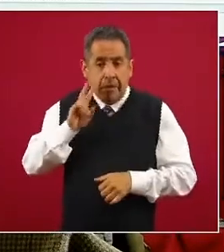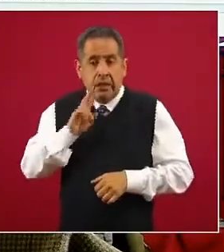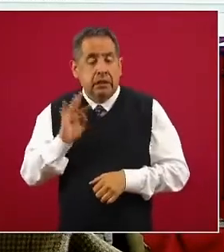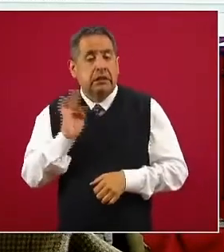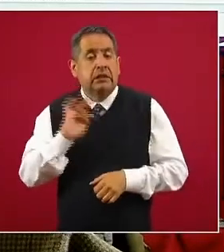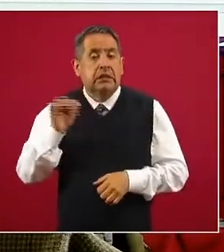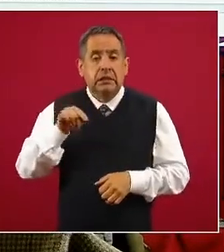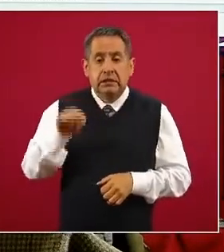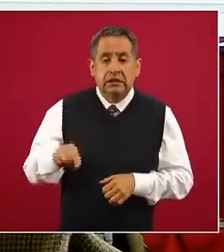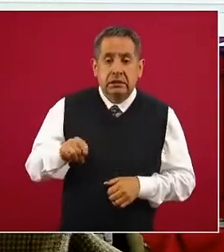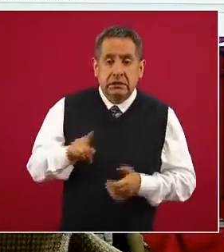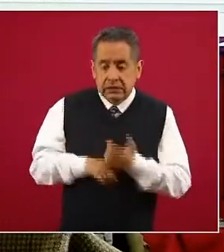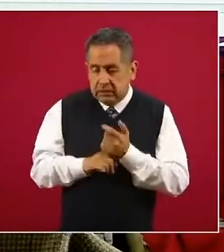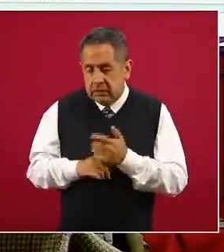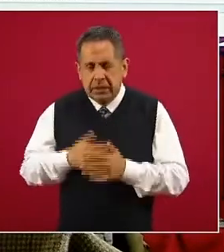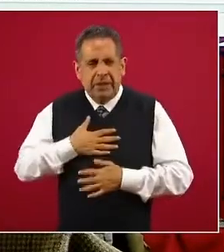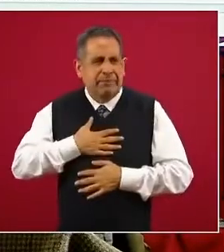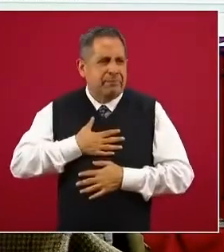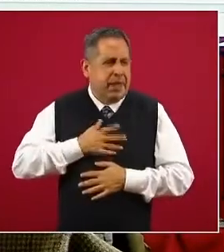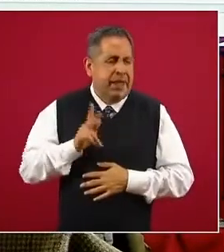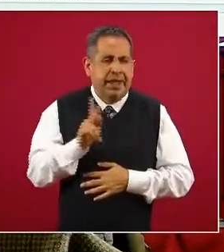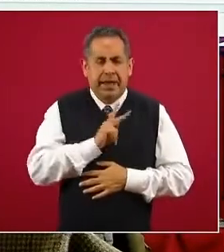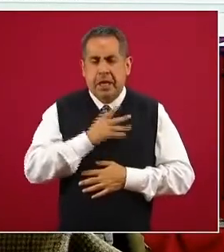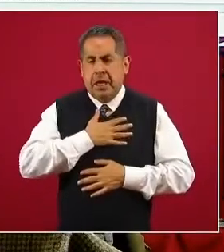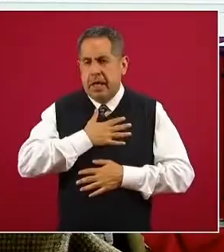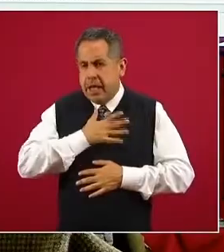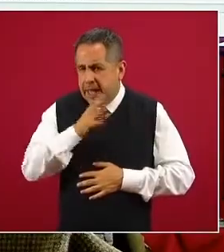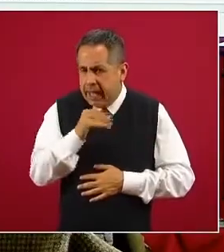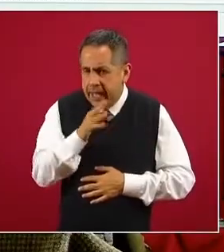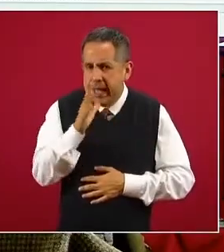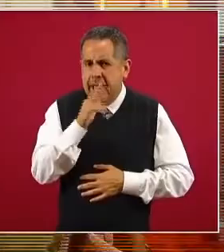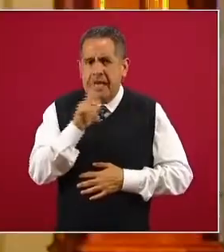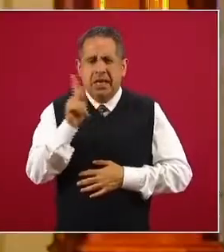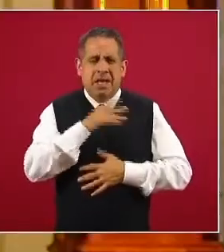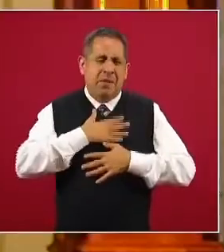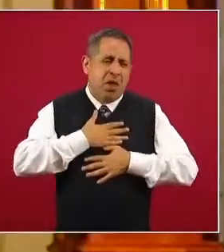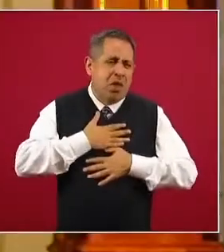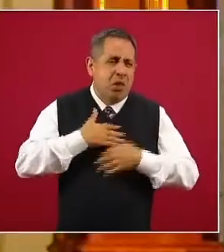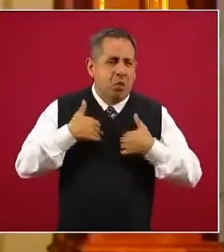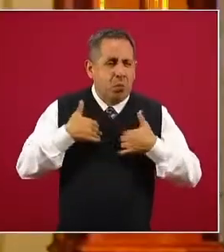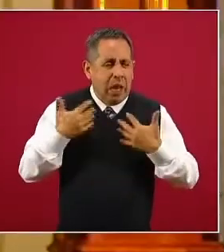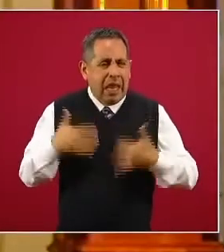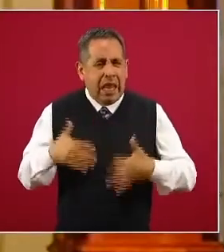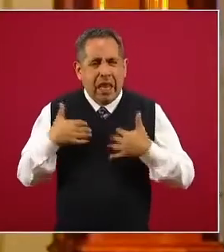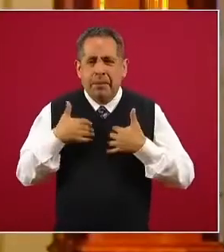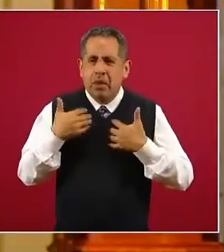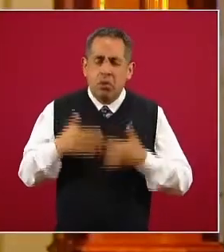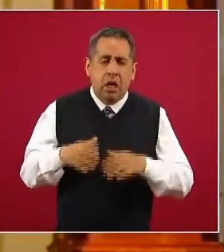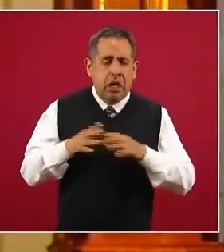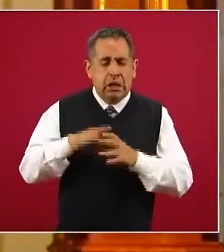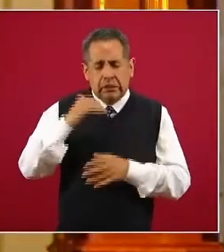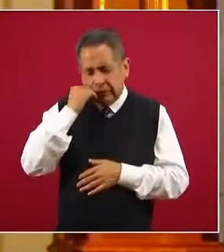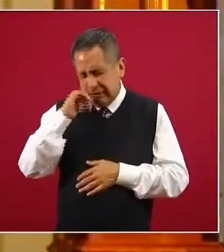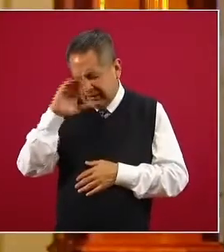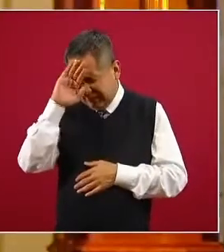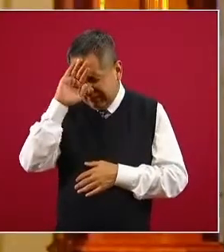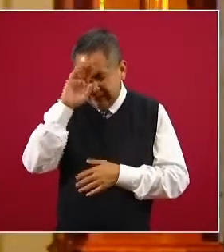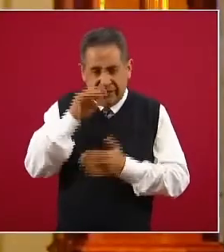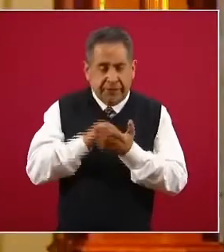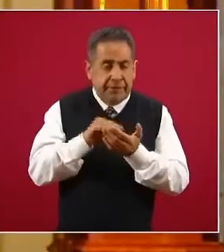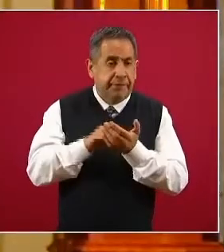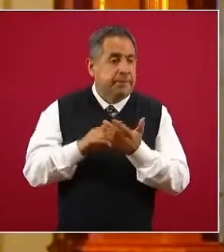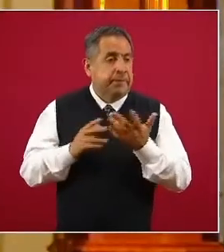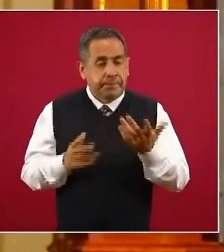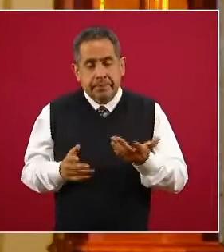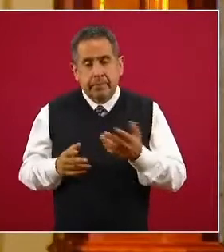signos de alarma incluyen la dificultad respiratoria, el dolor de pecho, la fiebre constante y